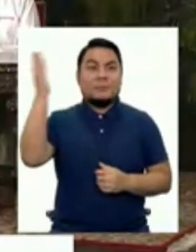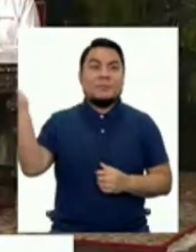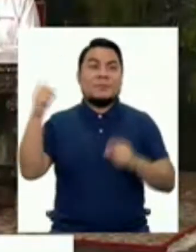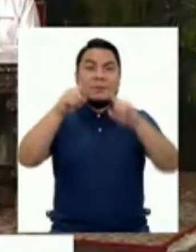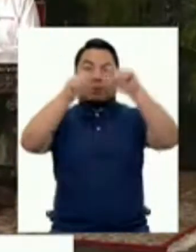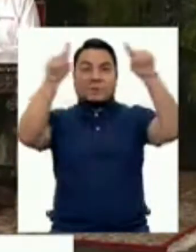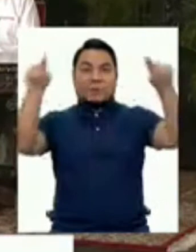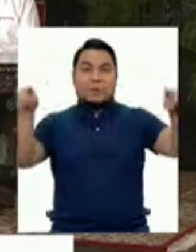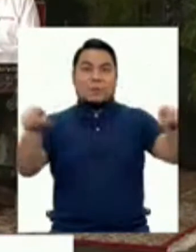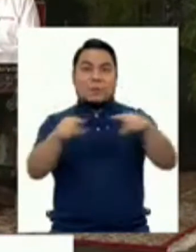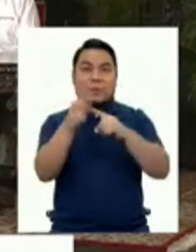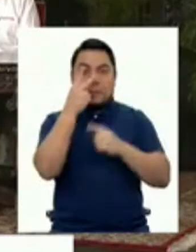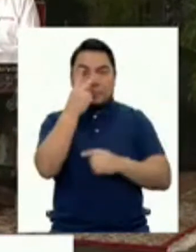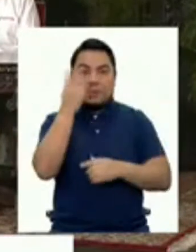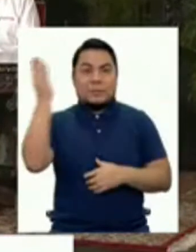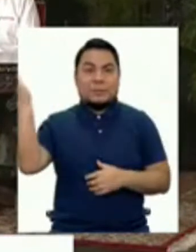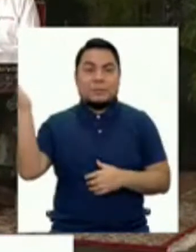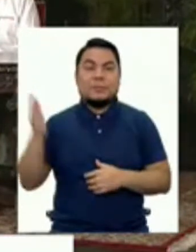cuadro.